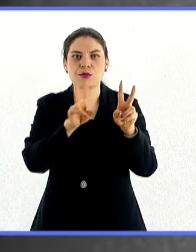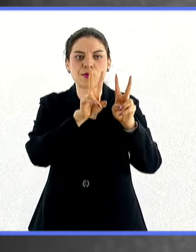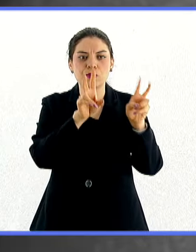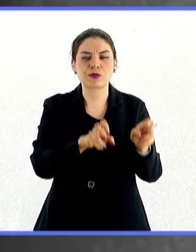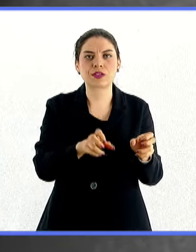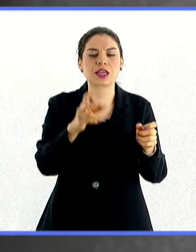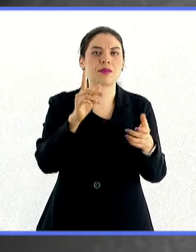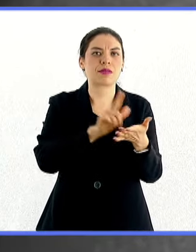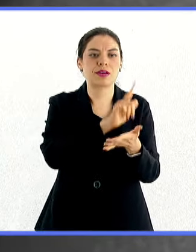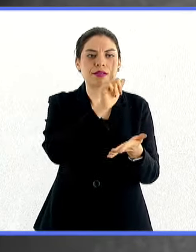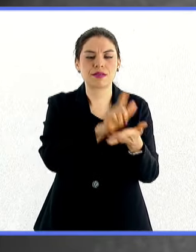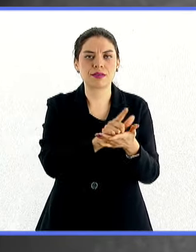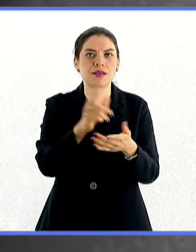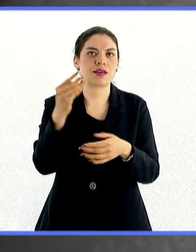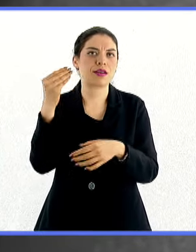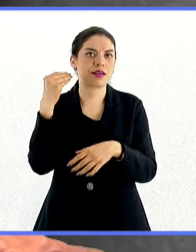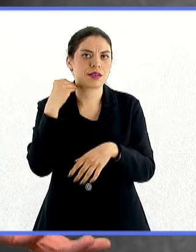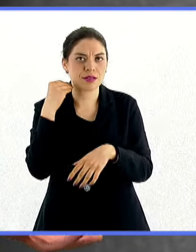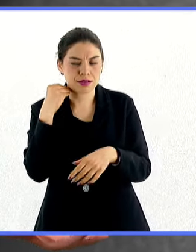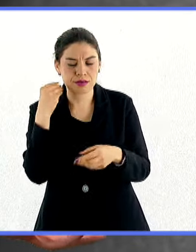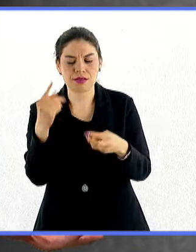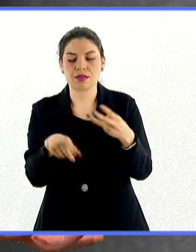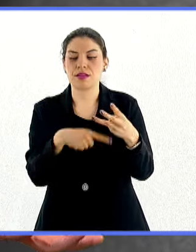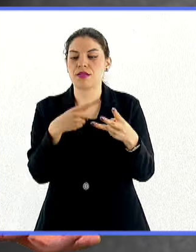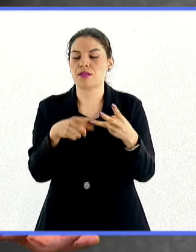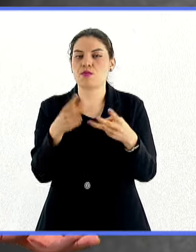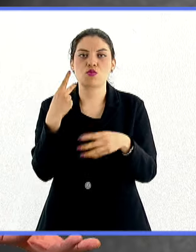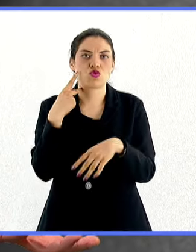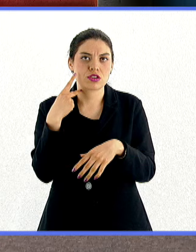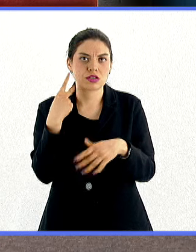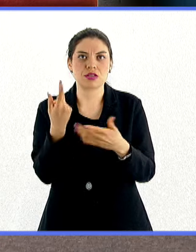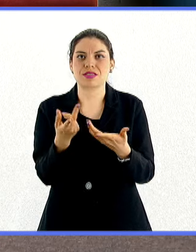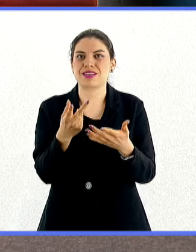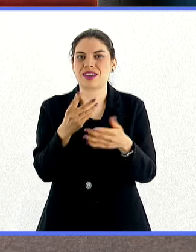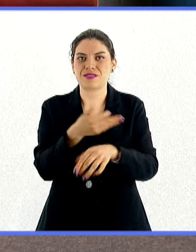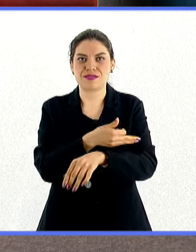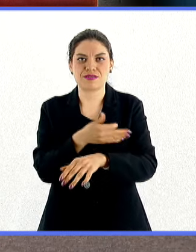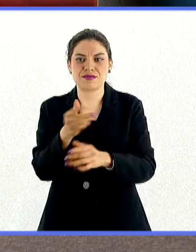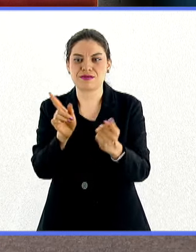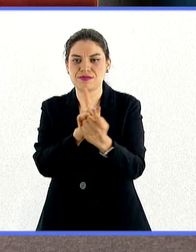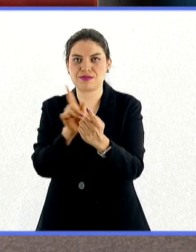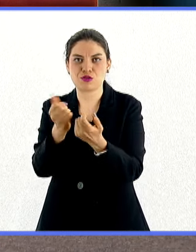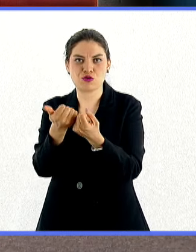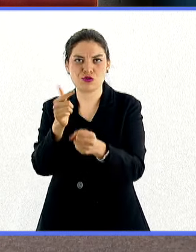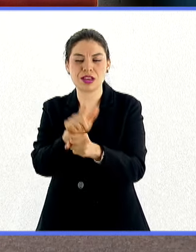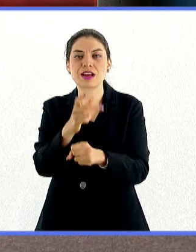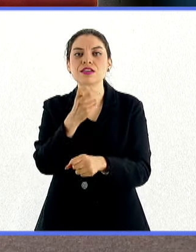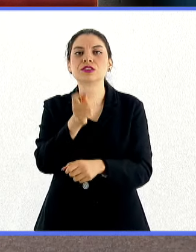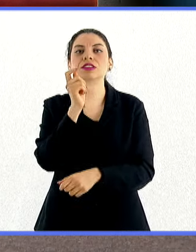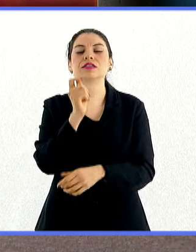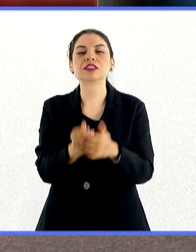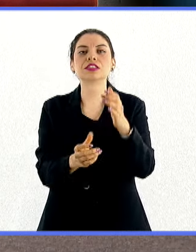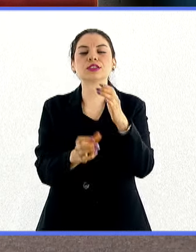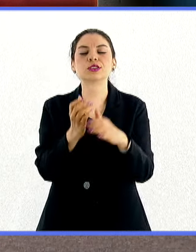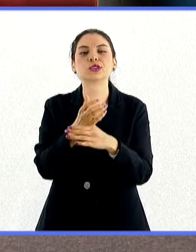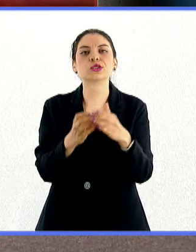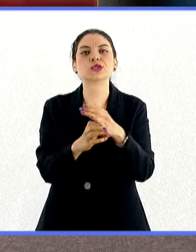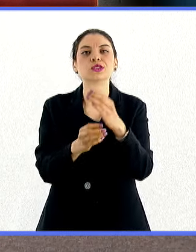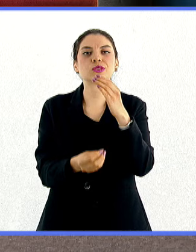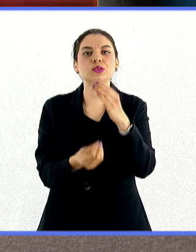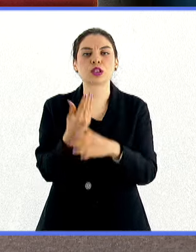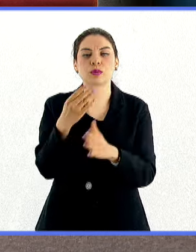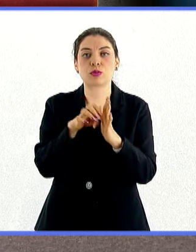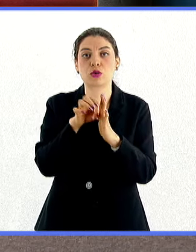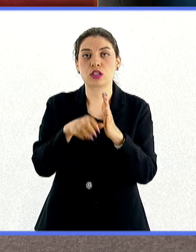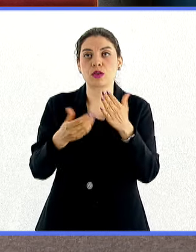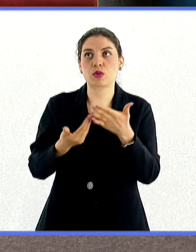económicas, políticas, etcétera. Entonces, esto ha sido algo totalmente novedoso para nosotros. Subes a un vagón del metro y